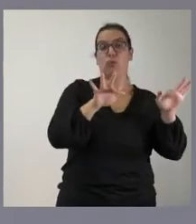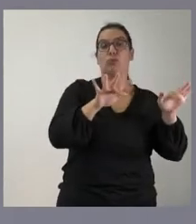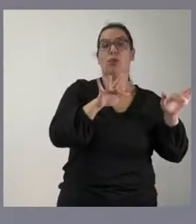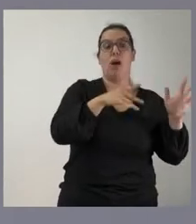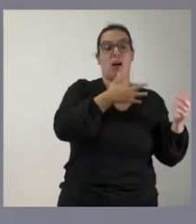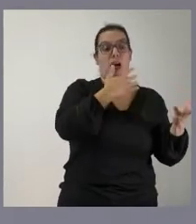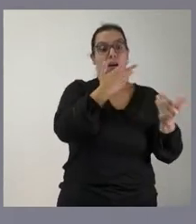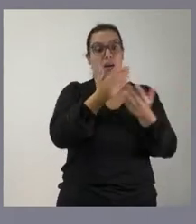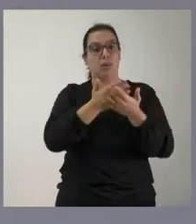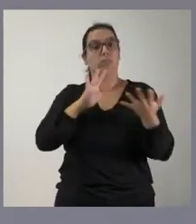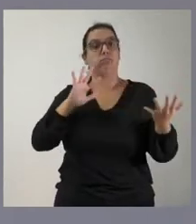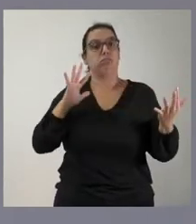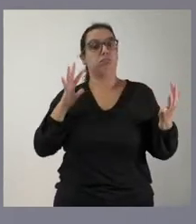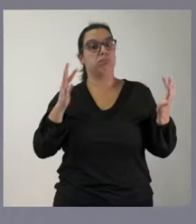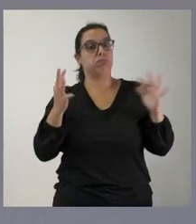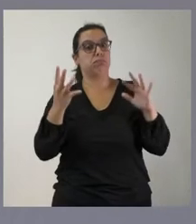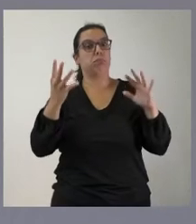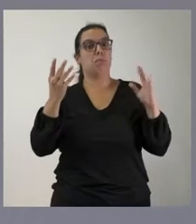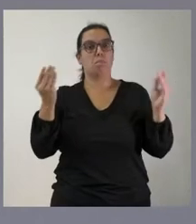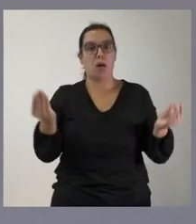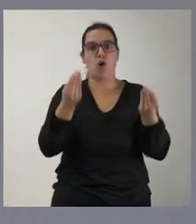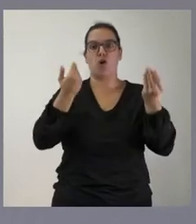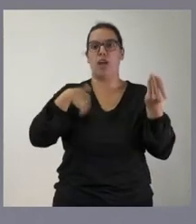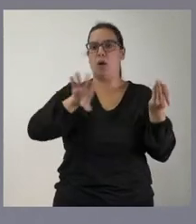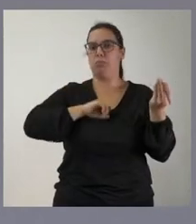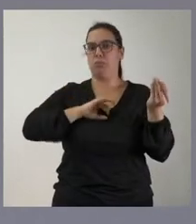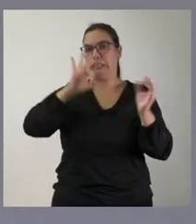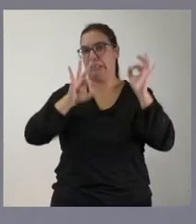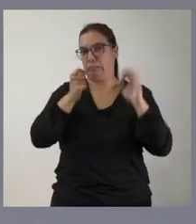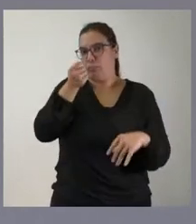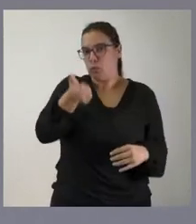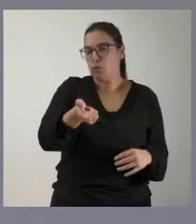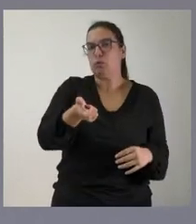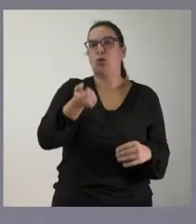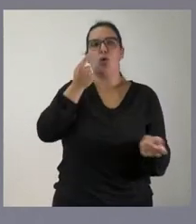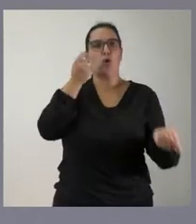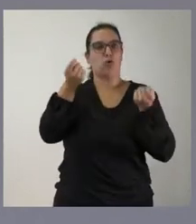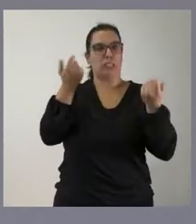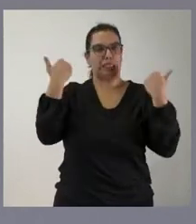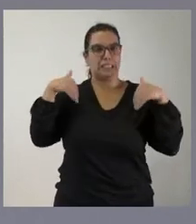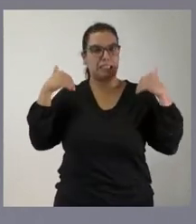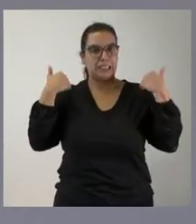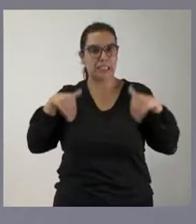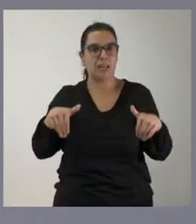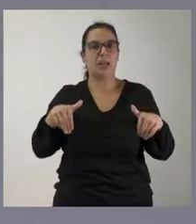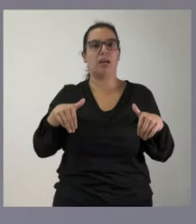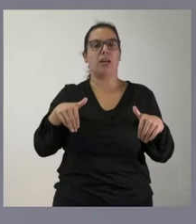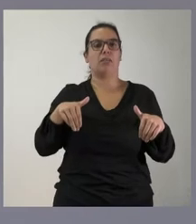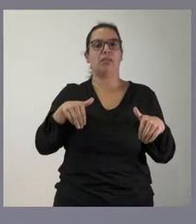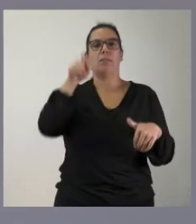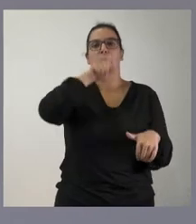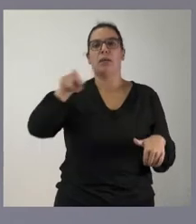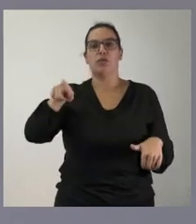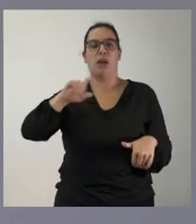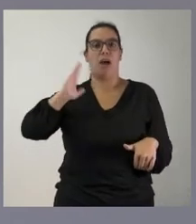evolución de la pandemia de su incidencia de el control que tenemos del número de personas